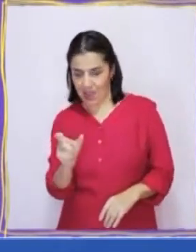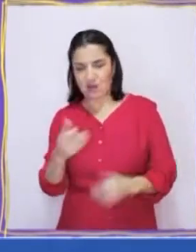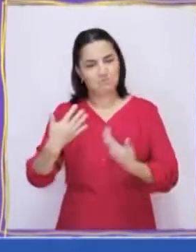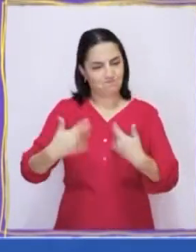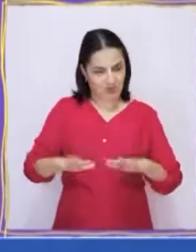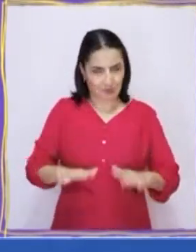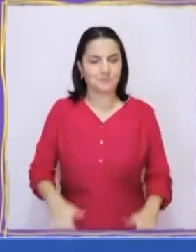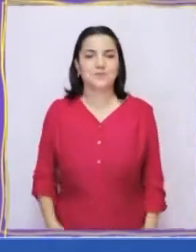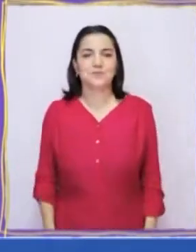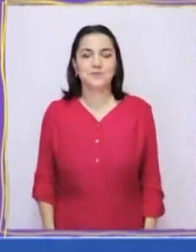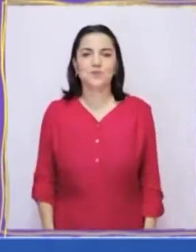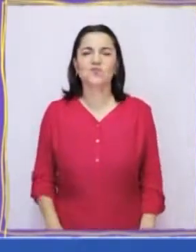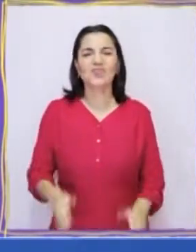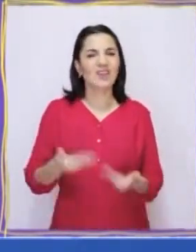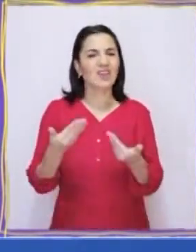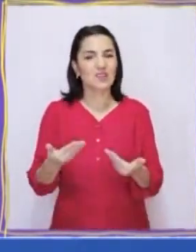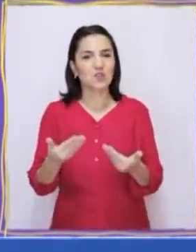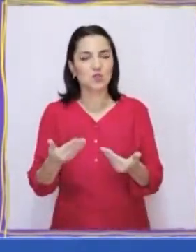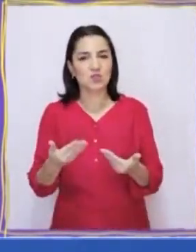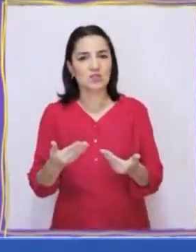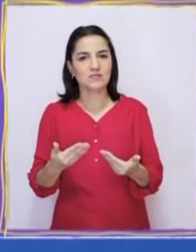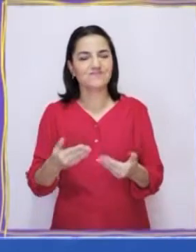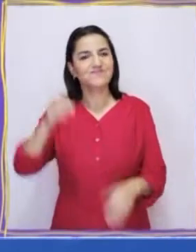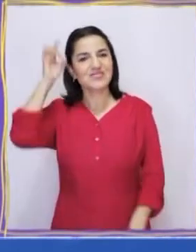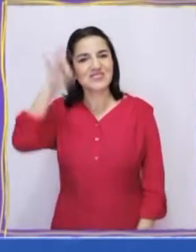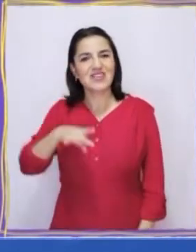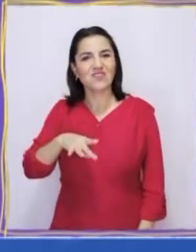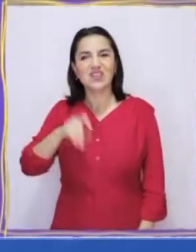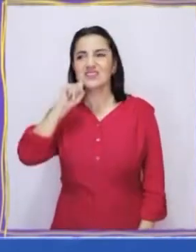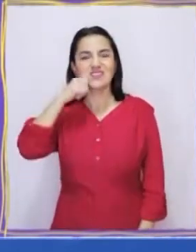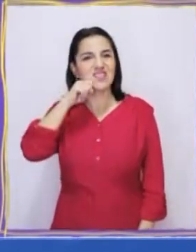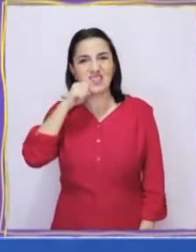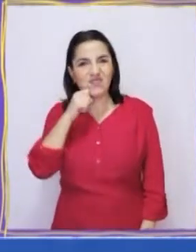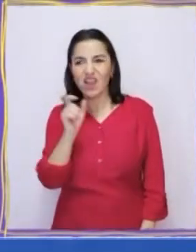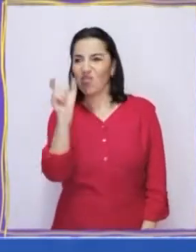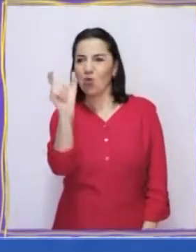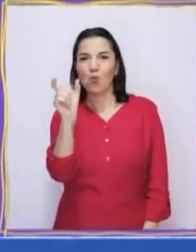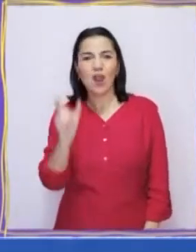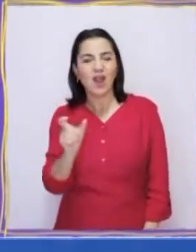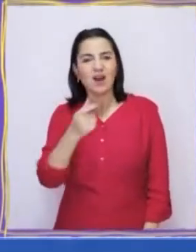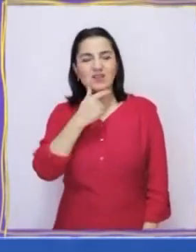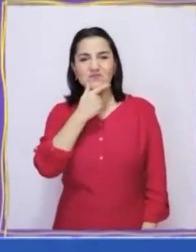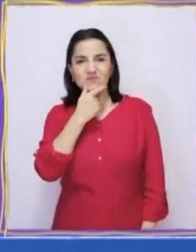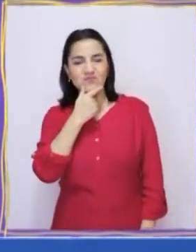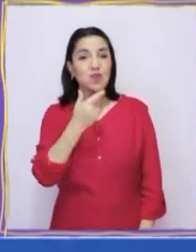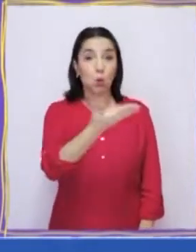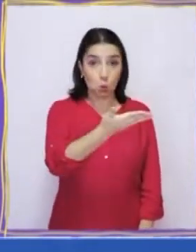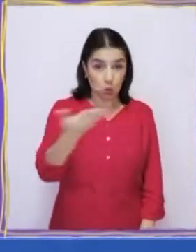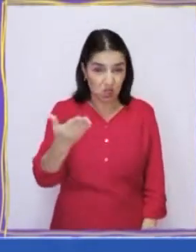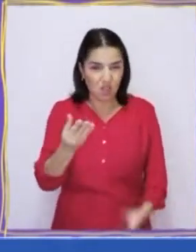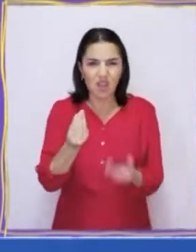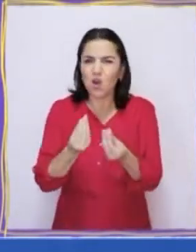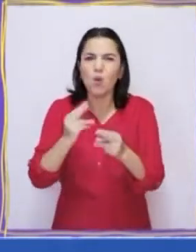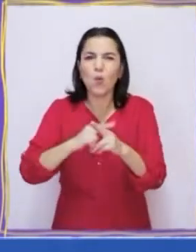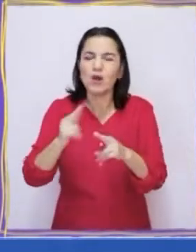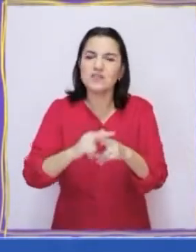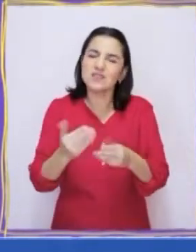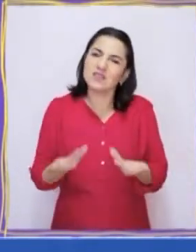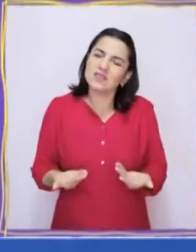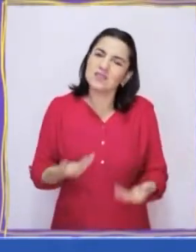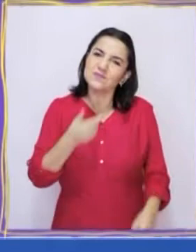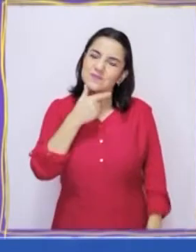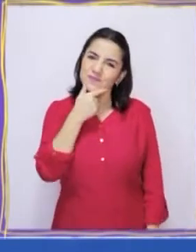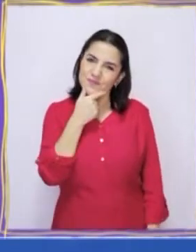era sugiere y hurgar. Entonces, tenemos que descubrir cuál es el significado de esas palabras. ¿A ustedes se les ocurre cómo